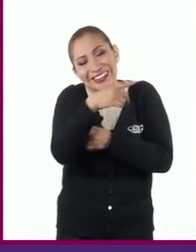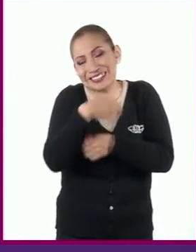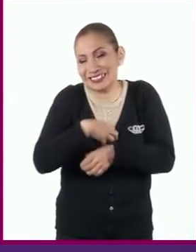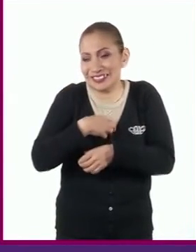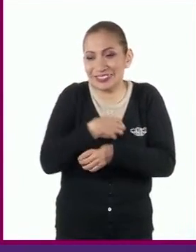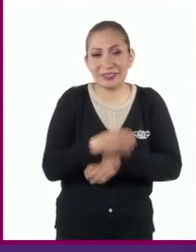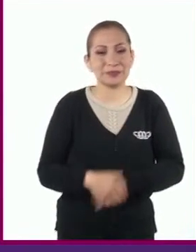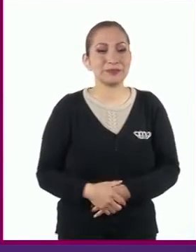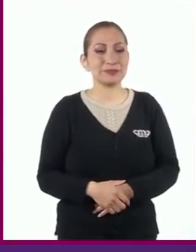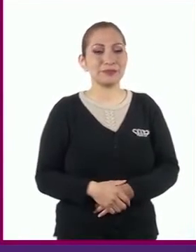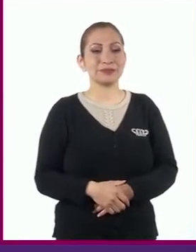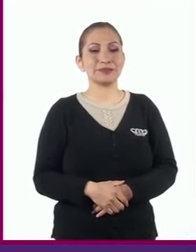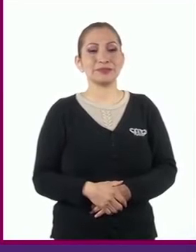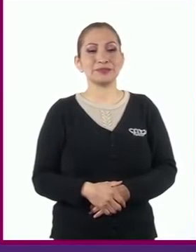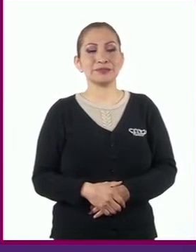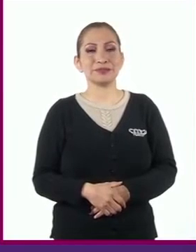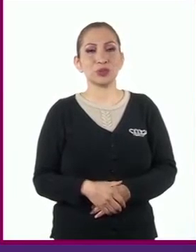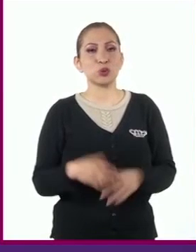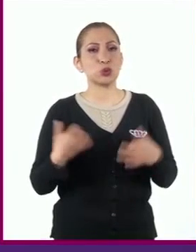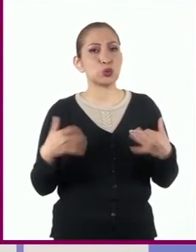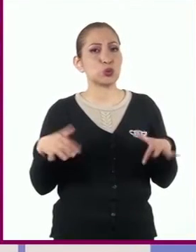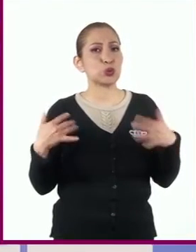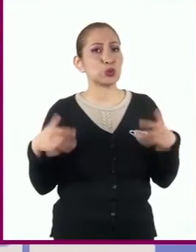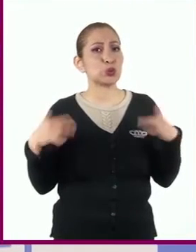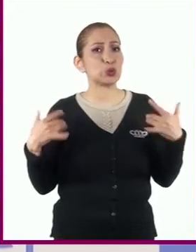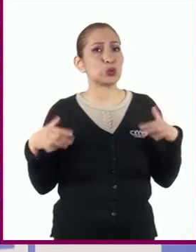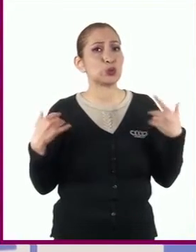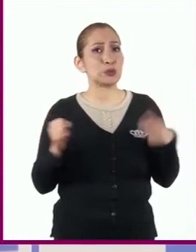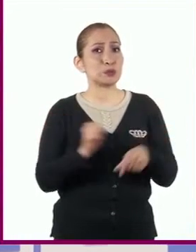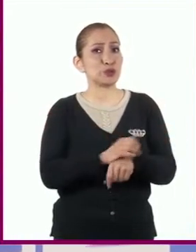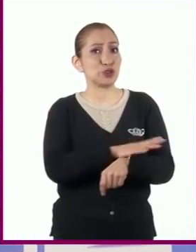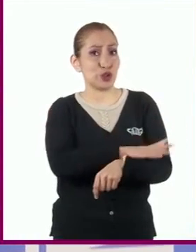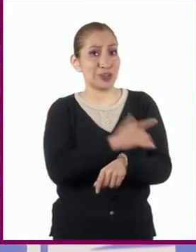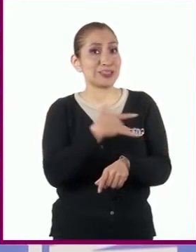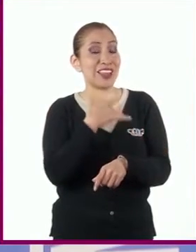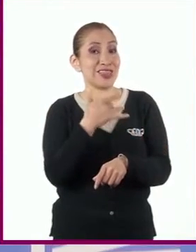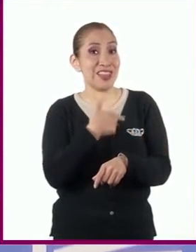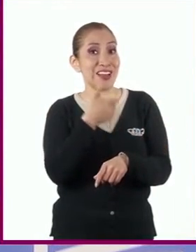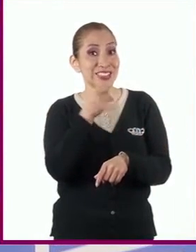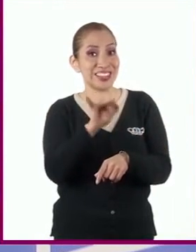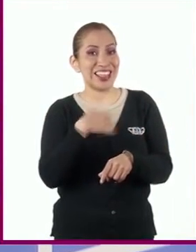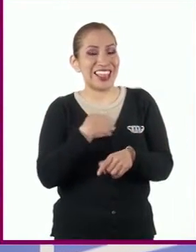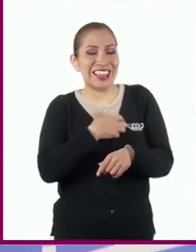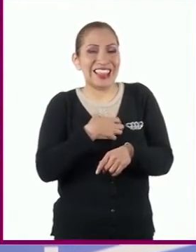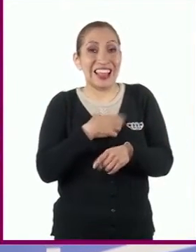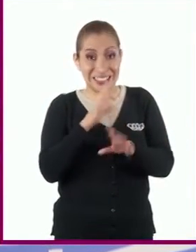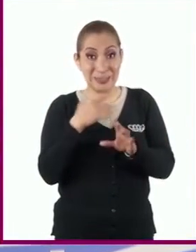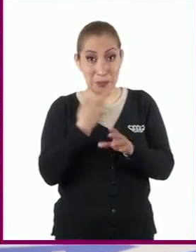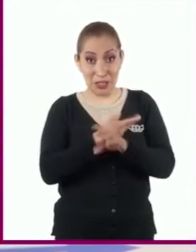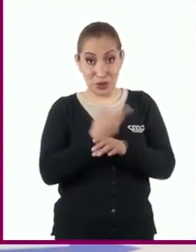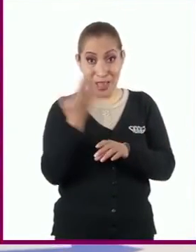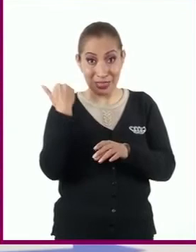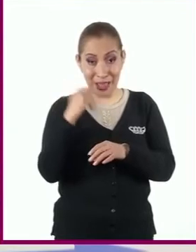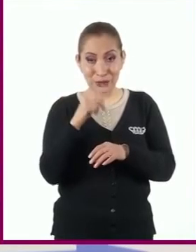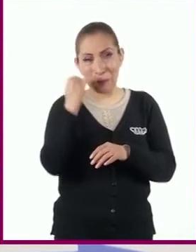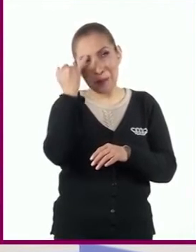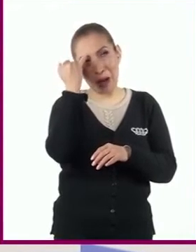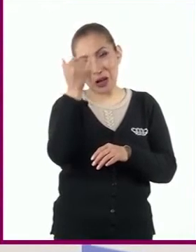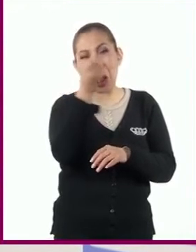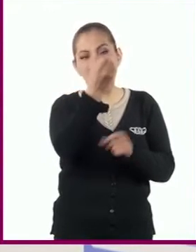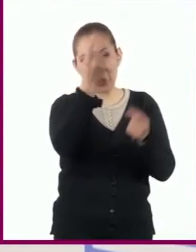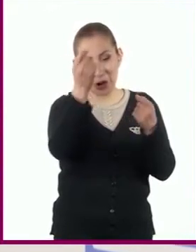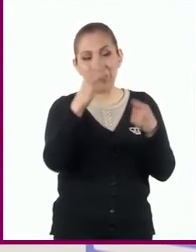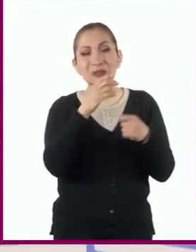alegría. ¡Wow! ¡Qué emoción el sentirse así, ¿verdad? ¿Les ha pasado? Yo imagino que